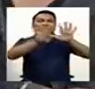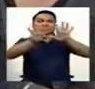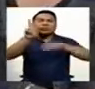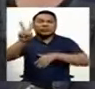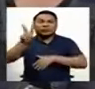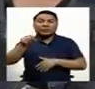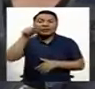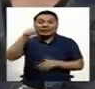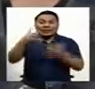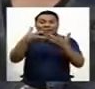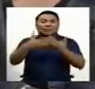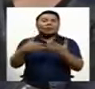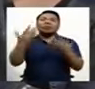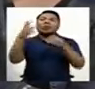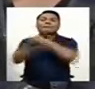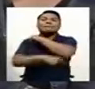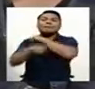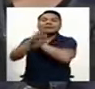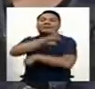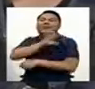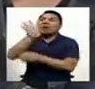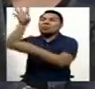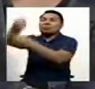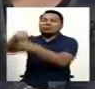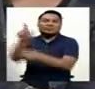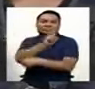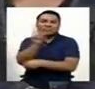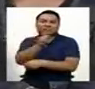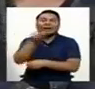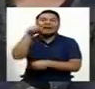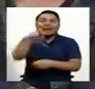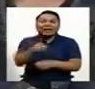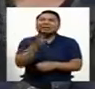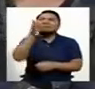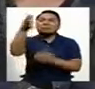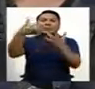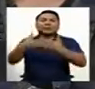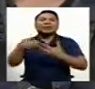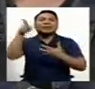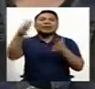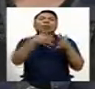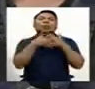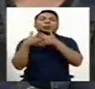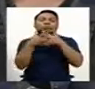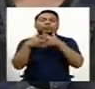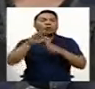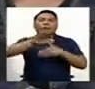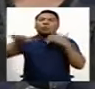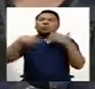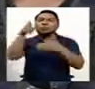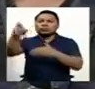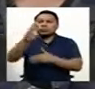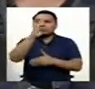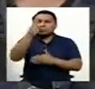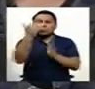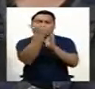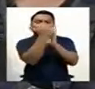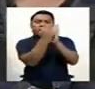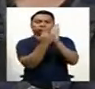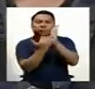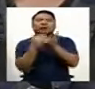paraíso fiscal. Está en Estados Unidos con todas sus exigencias